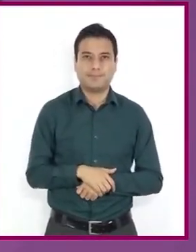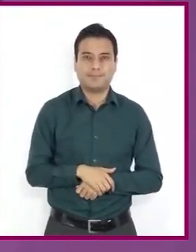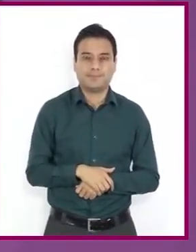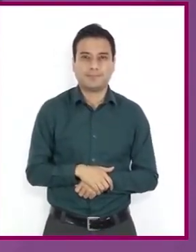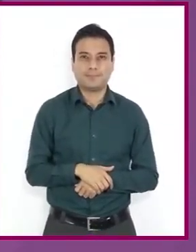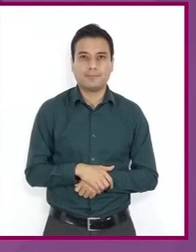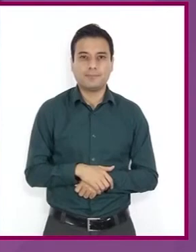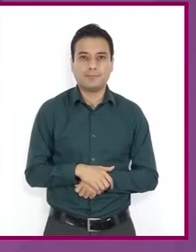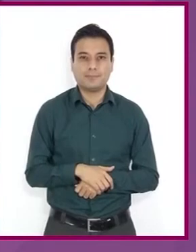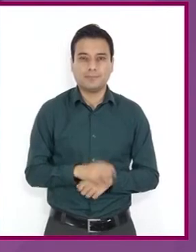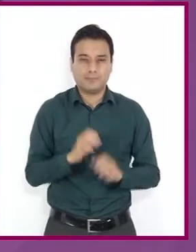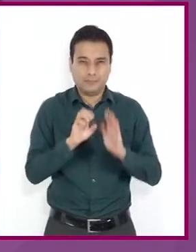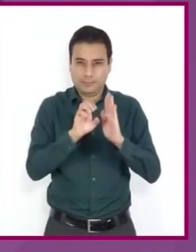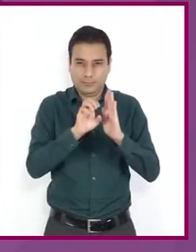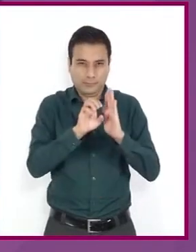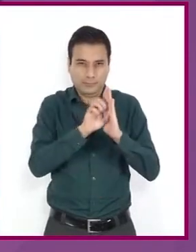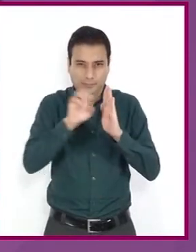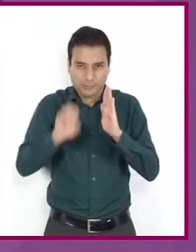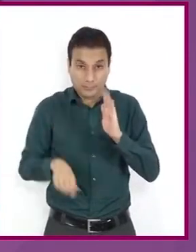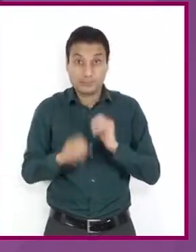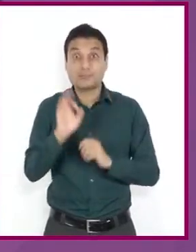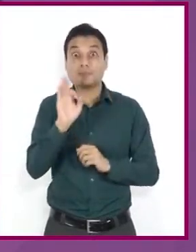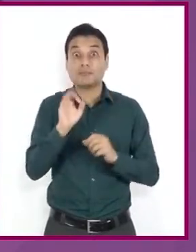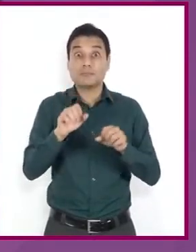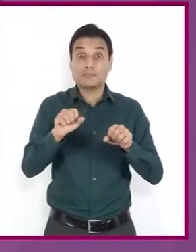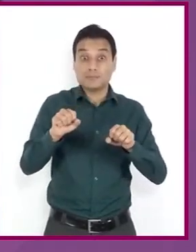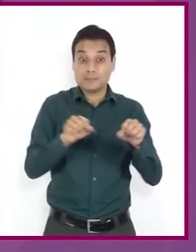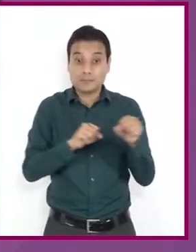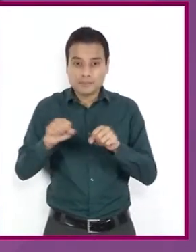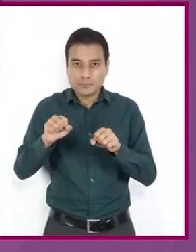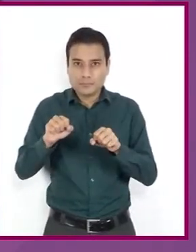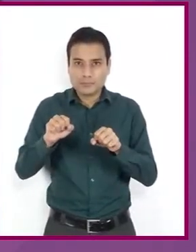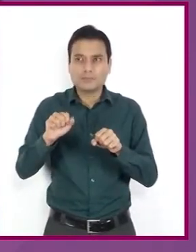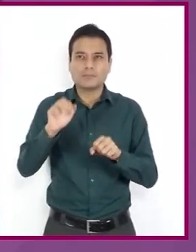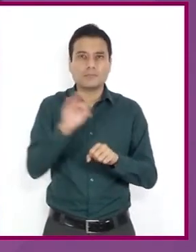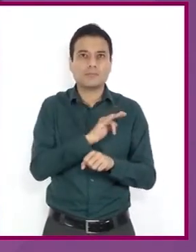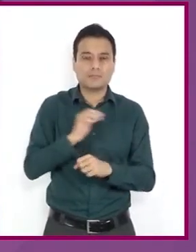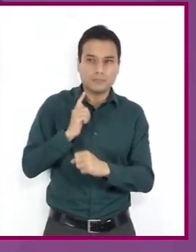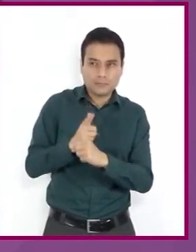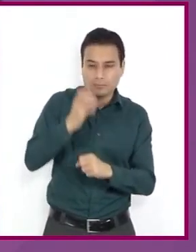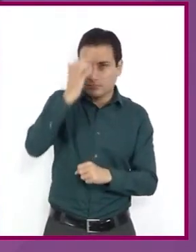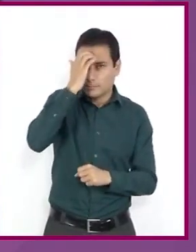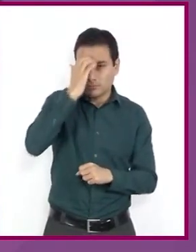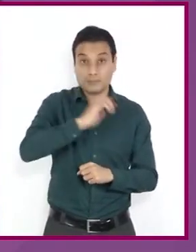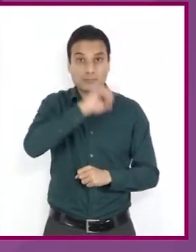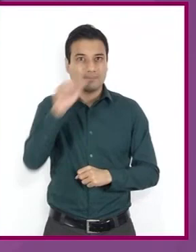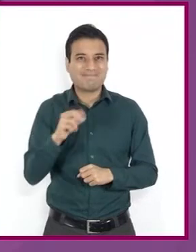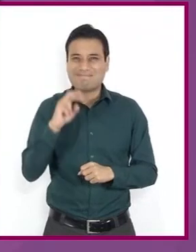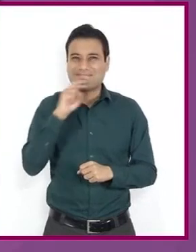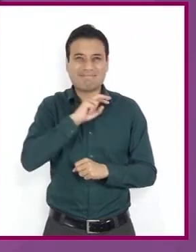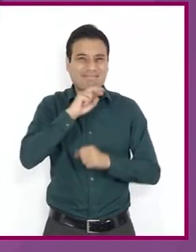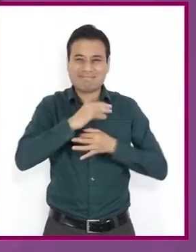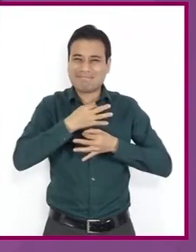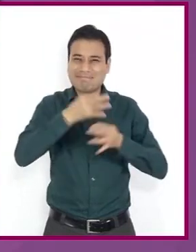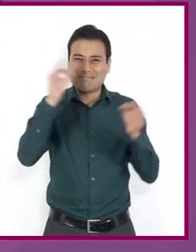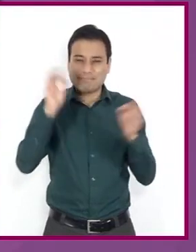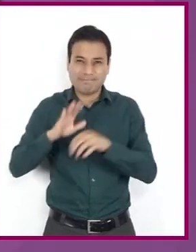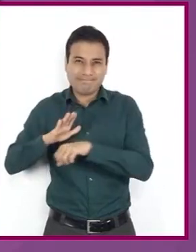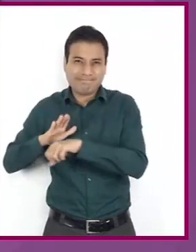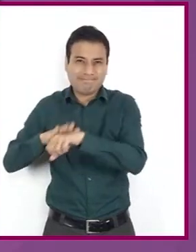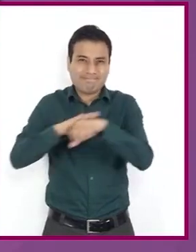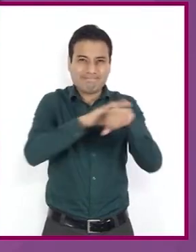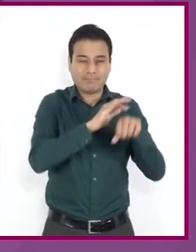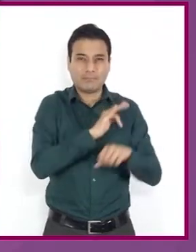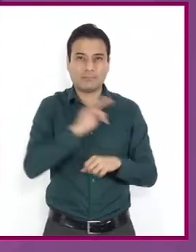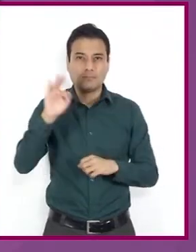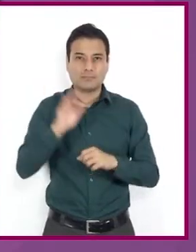en caso de que se genere el fenómeno, se podría dar aviso por radio, pues la velocidad de propagación de las ondas de radio